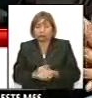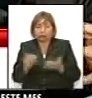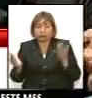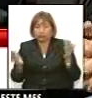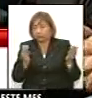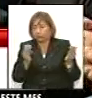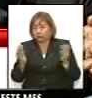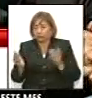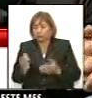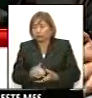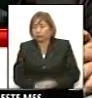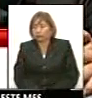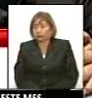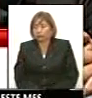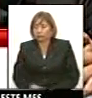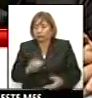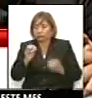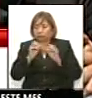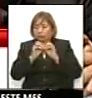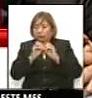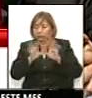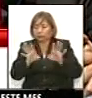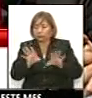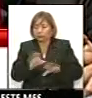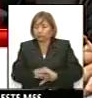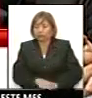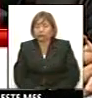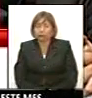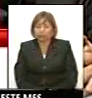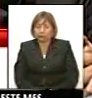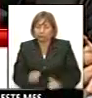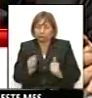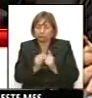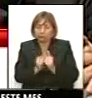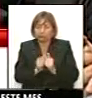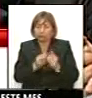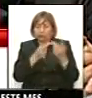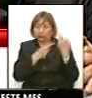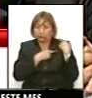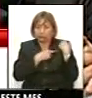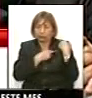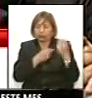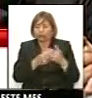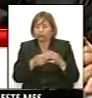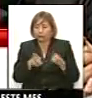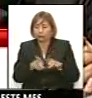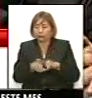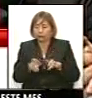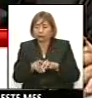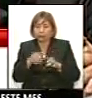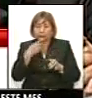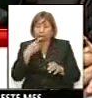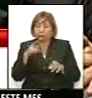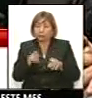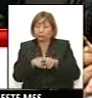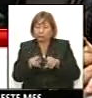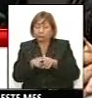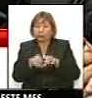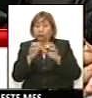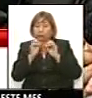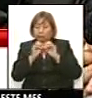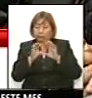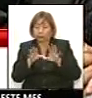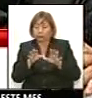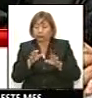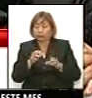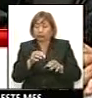lados, con absoluta transparencia y con absoluta responsabilidad. Pero también, presidenta, quiero hacer una aclaración en el